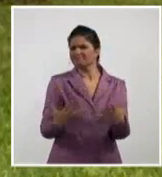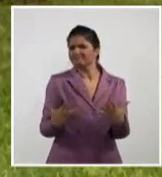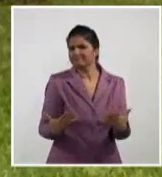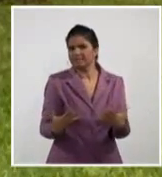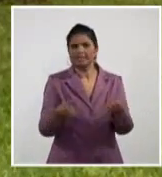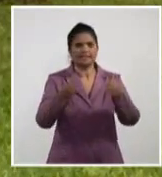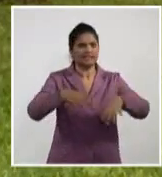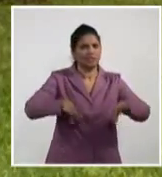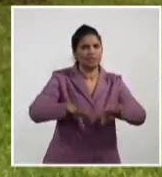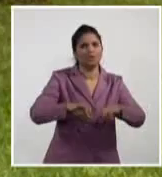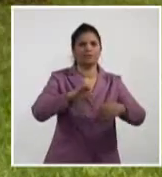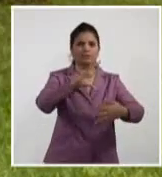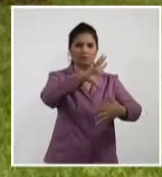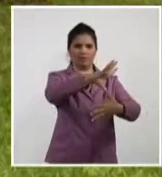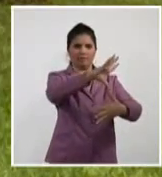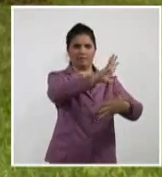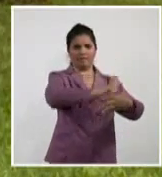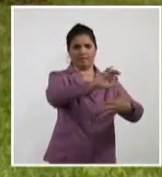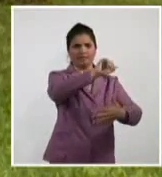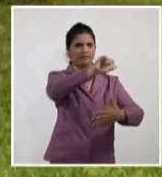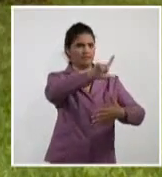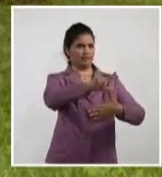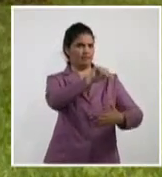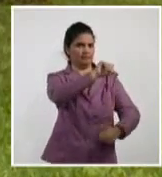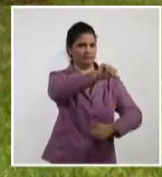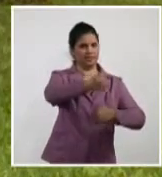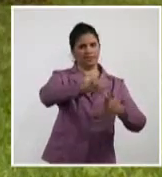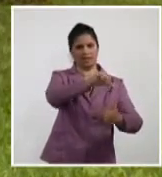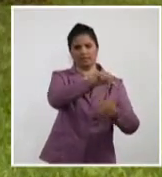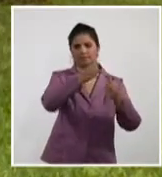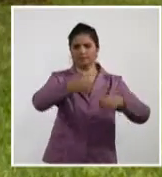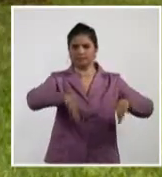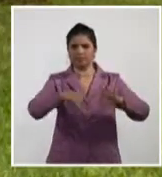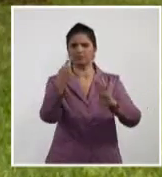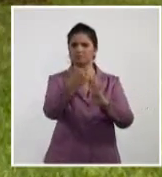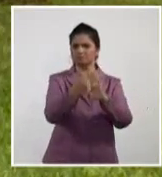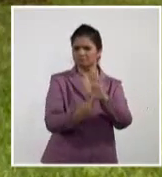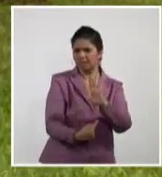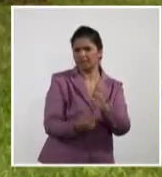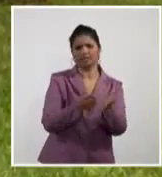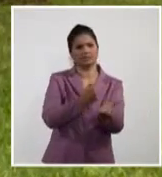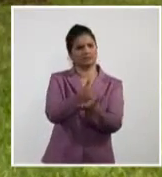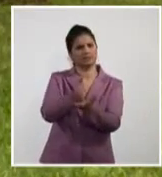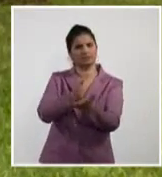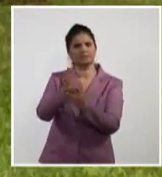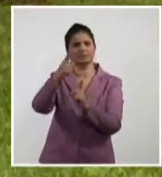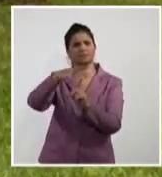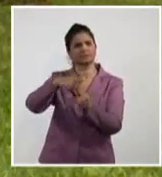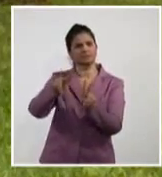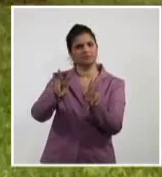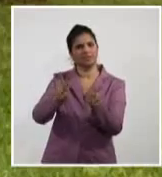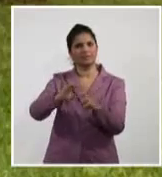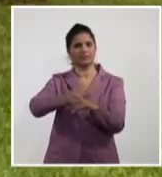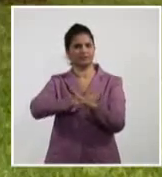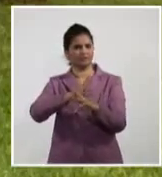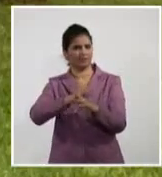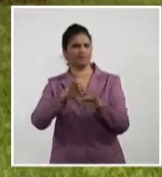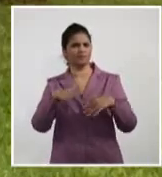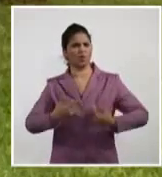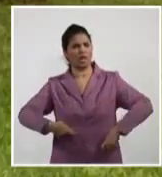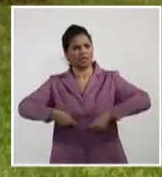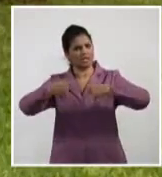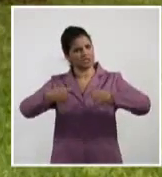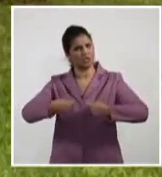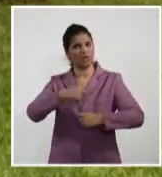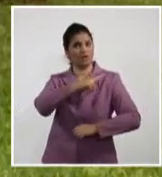la parlamentaria, la migratoria, entre otras? ¿Qué influencias ejercieron las decisiones tomadas más allá